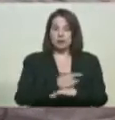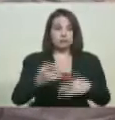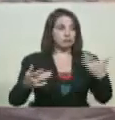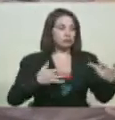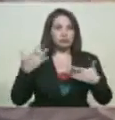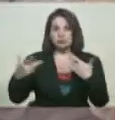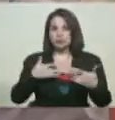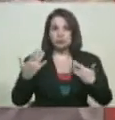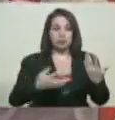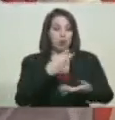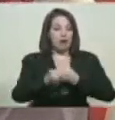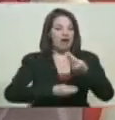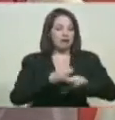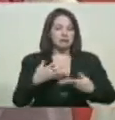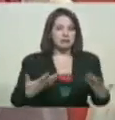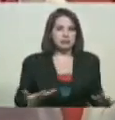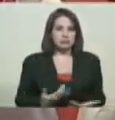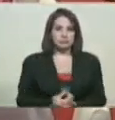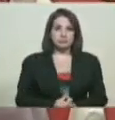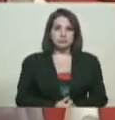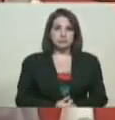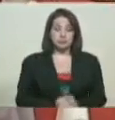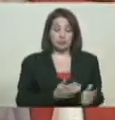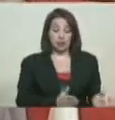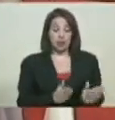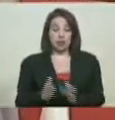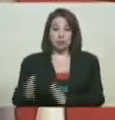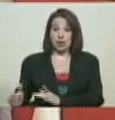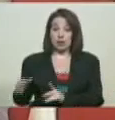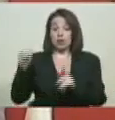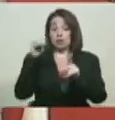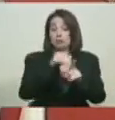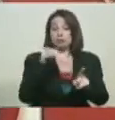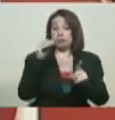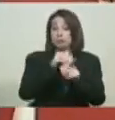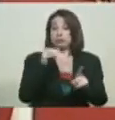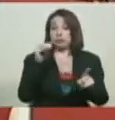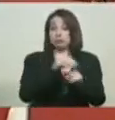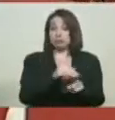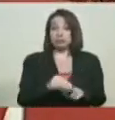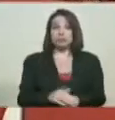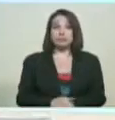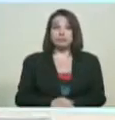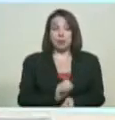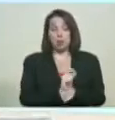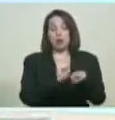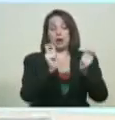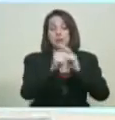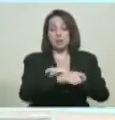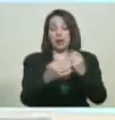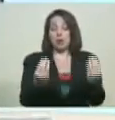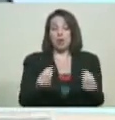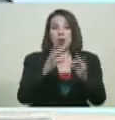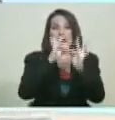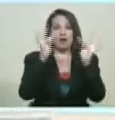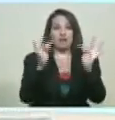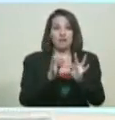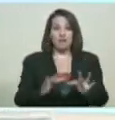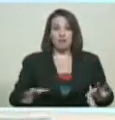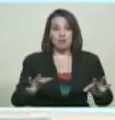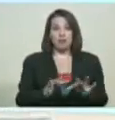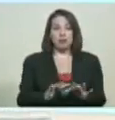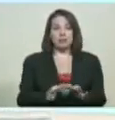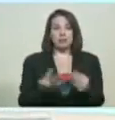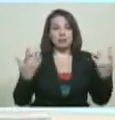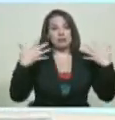elaboración el plan de contraofensiva muy pronto de manera integral